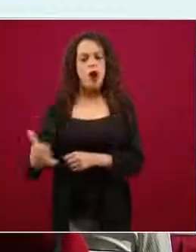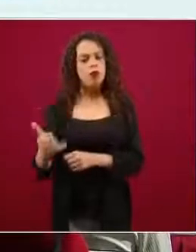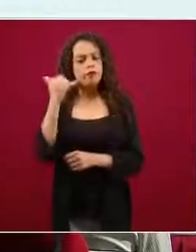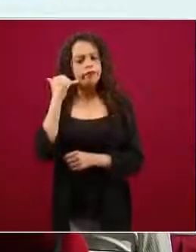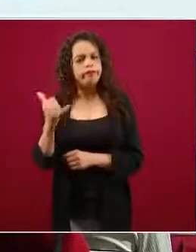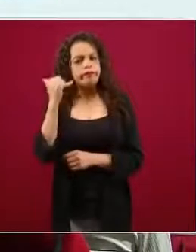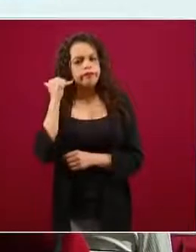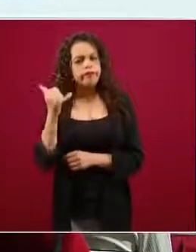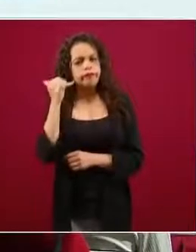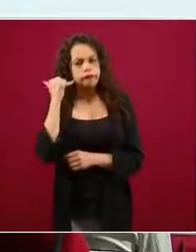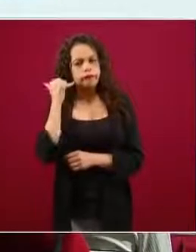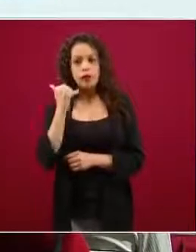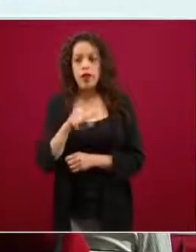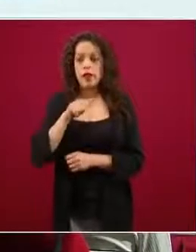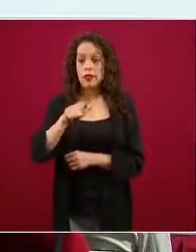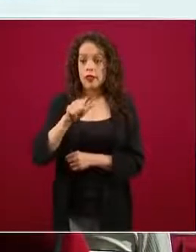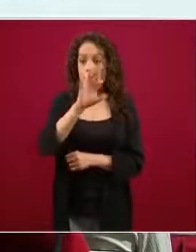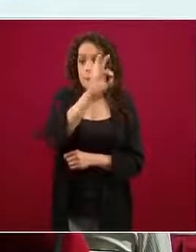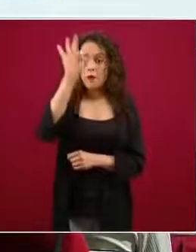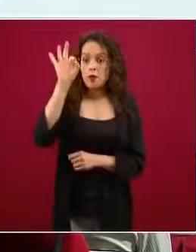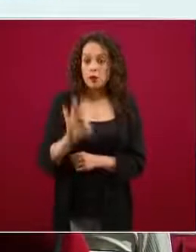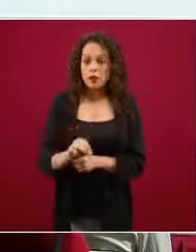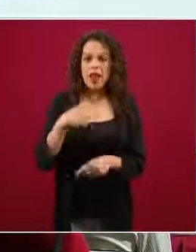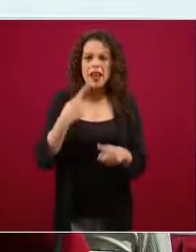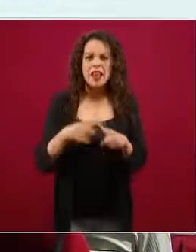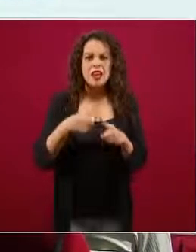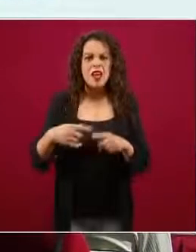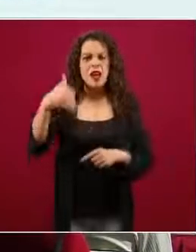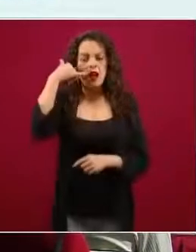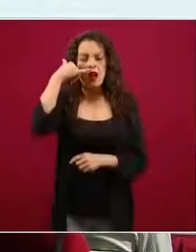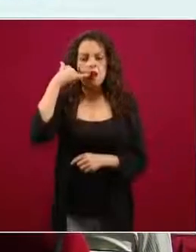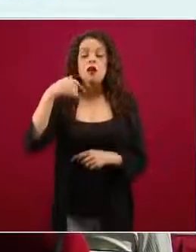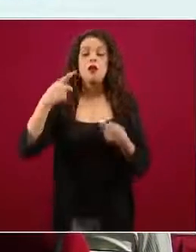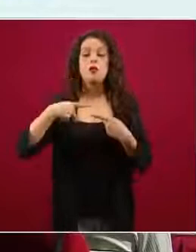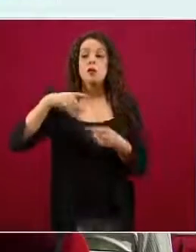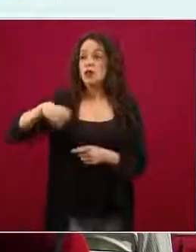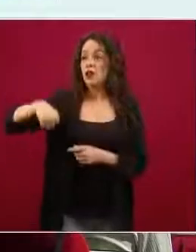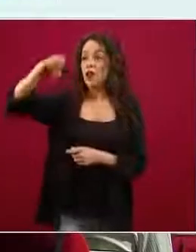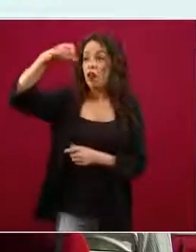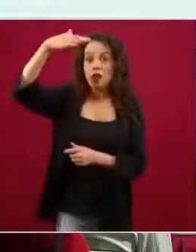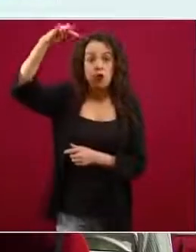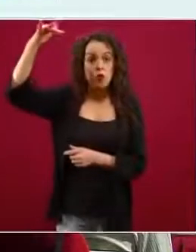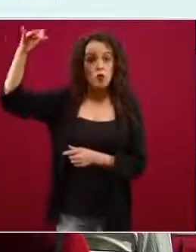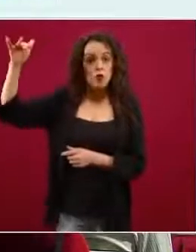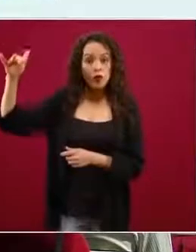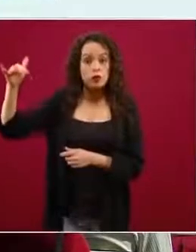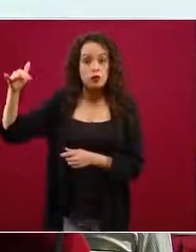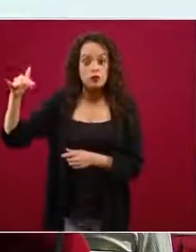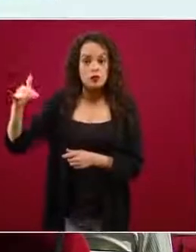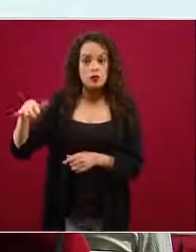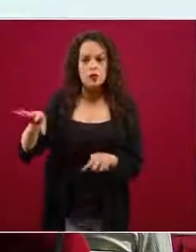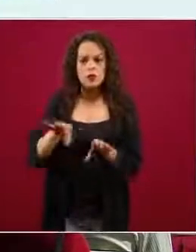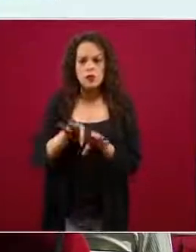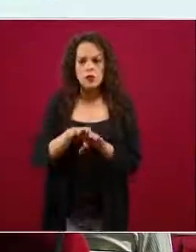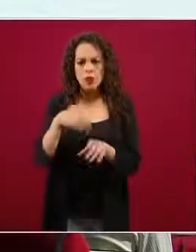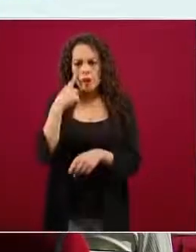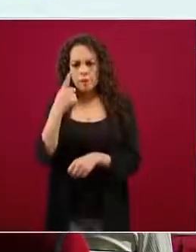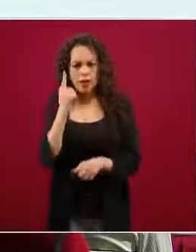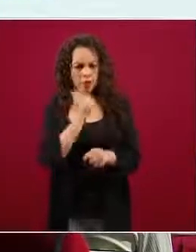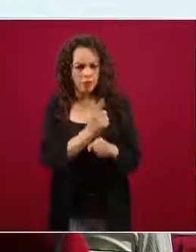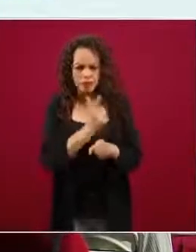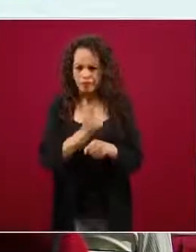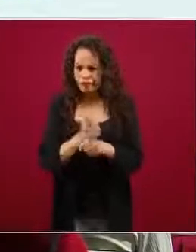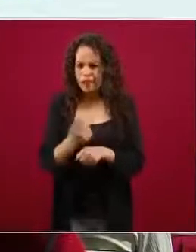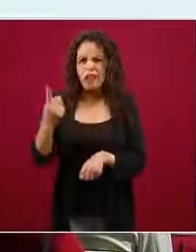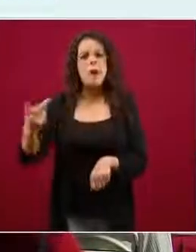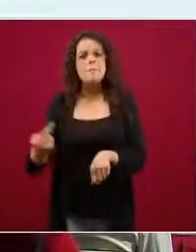esos el 17% fueron de adultos mayores, hechas por adultos mayores. ¿Qué fue lo que se encontró? Bueno, que la